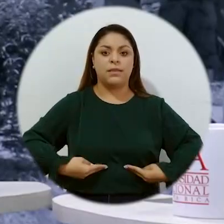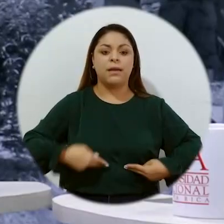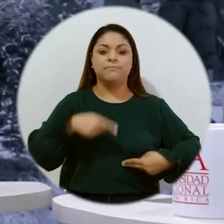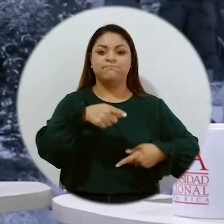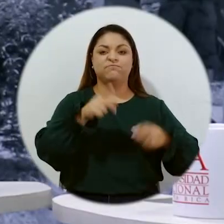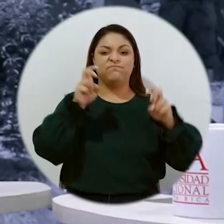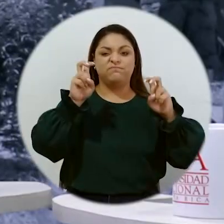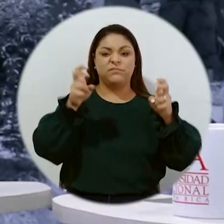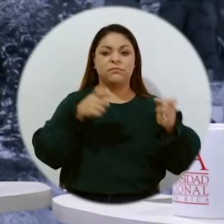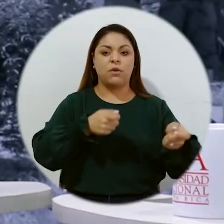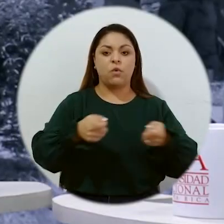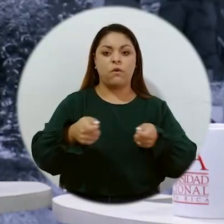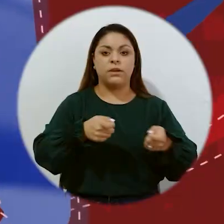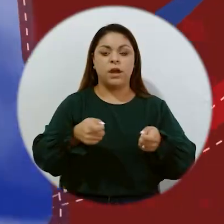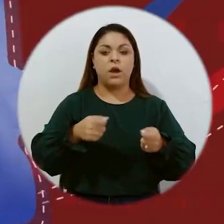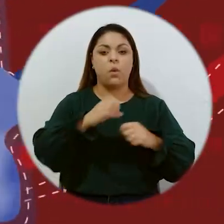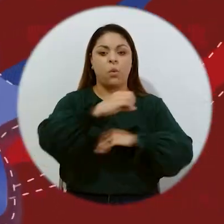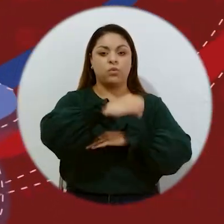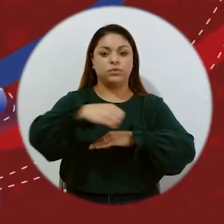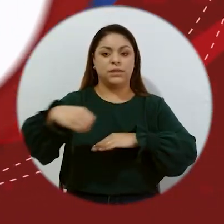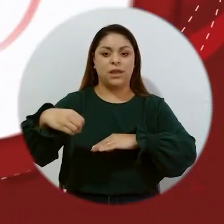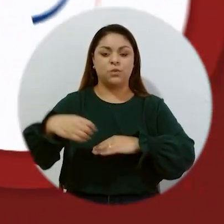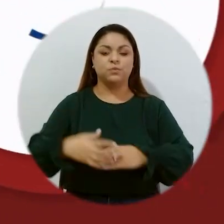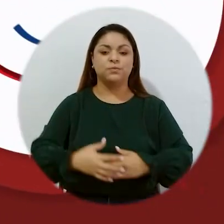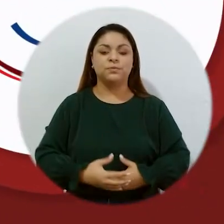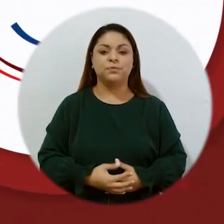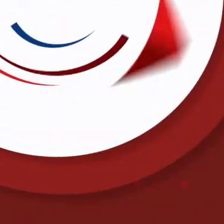el tema de la gobernanza de los océanos.